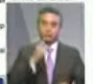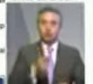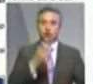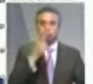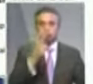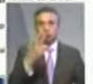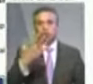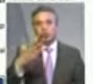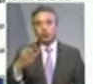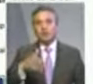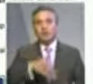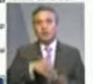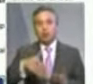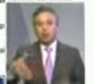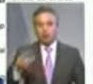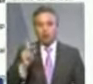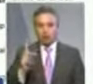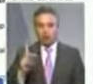90 millones de dólares.